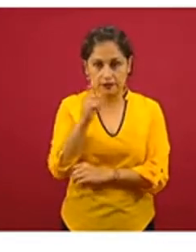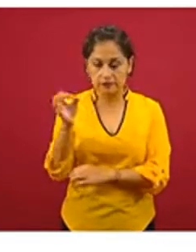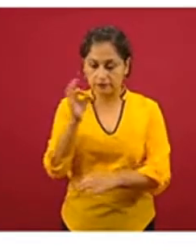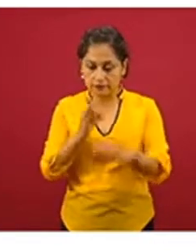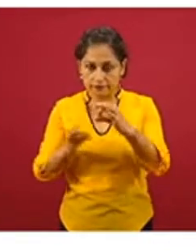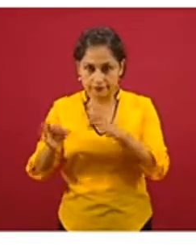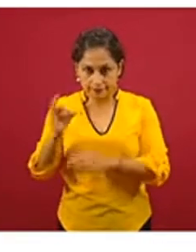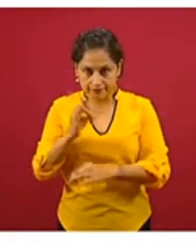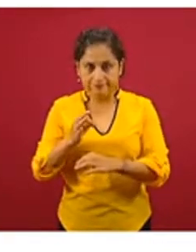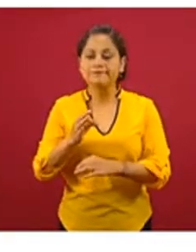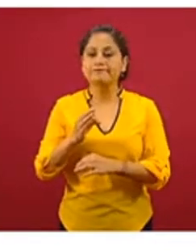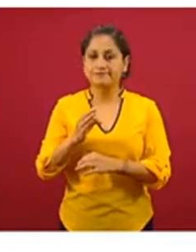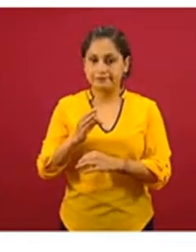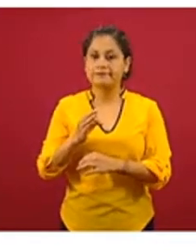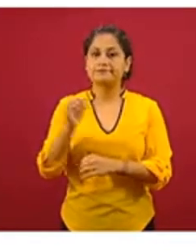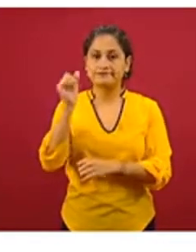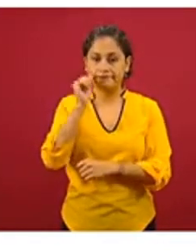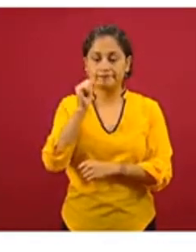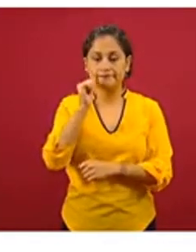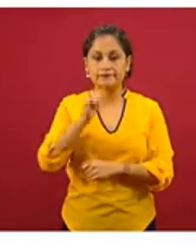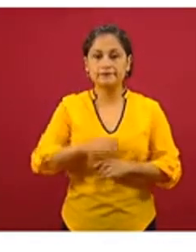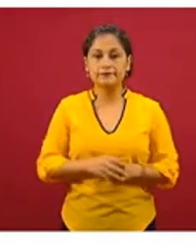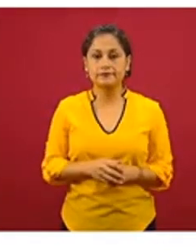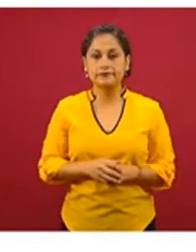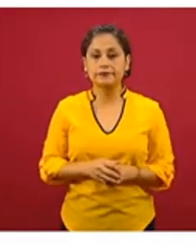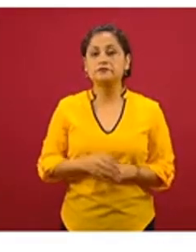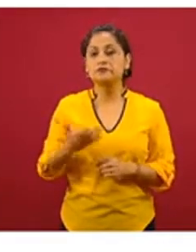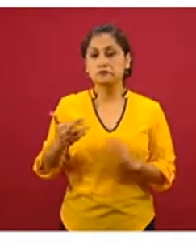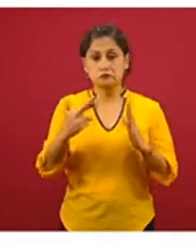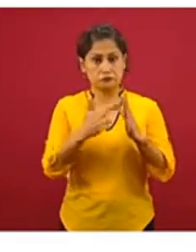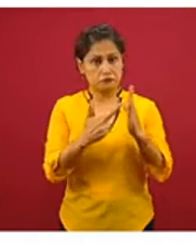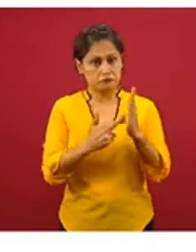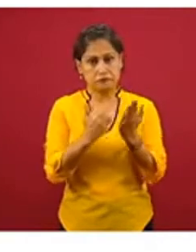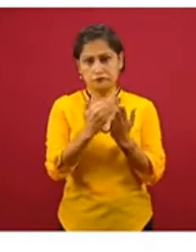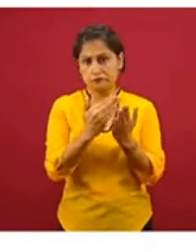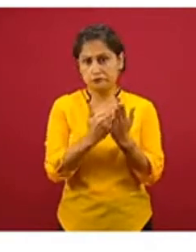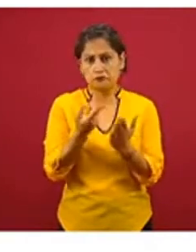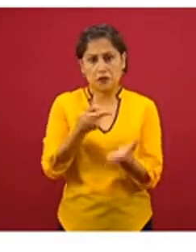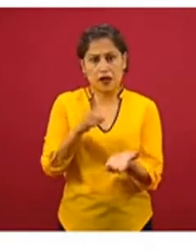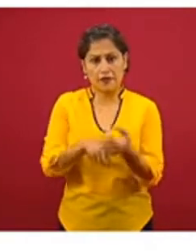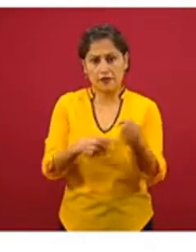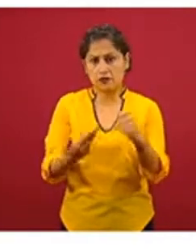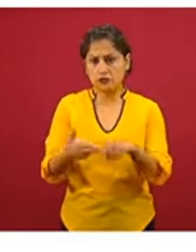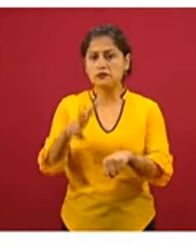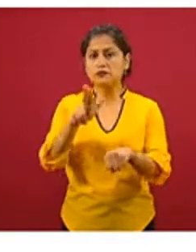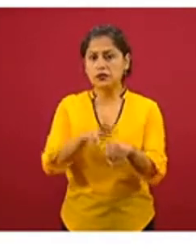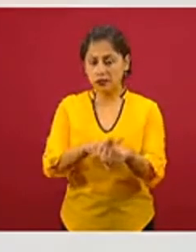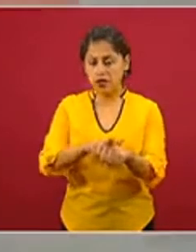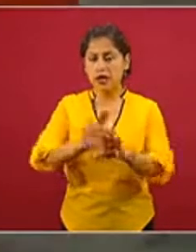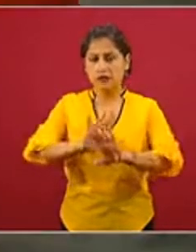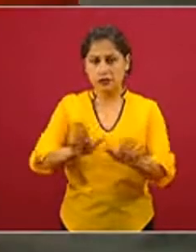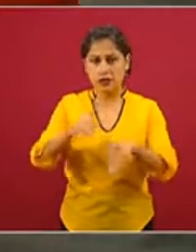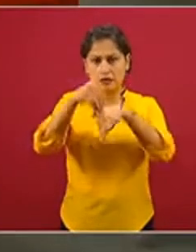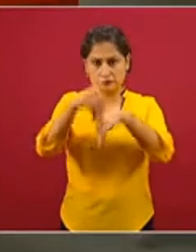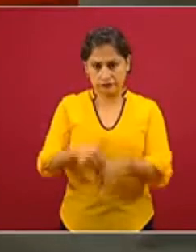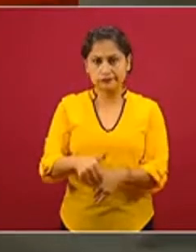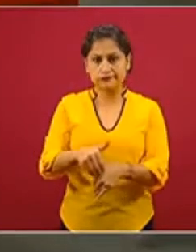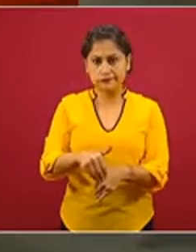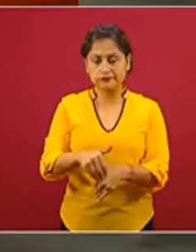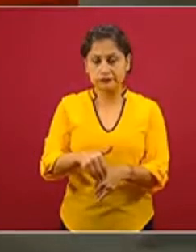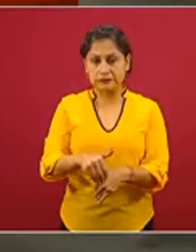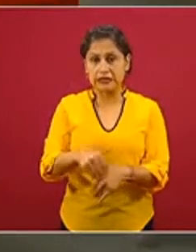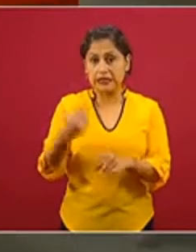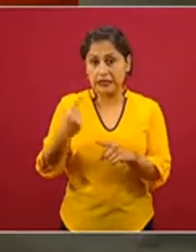y específicamente hay ciertos protocolos para la identificación, inclusive no solo de casos, sino de